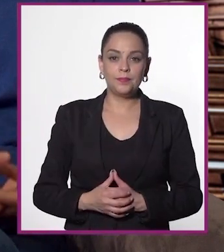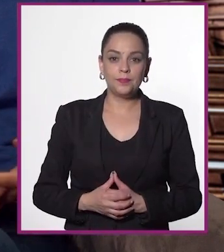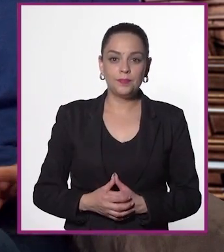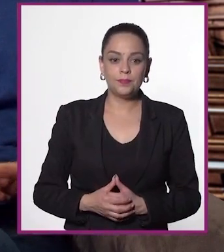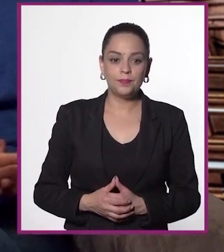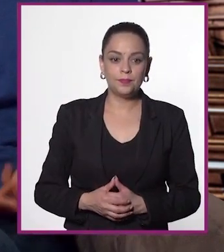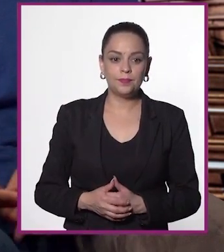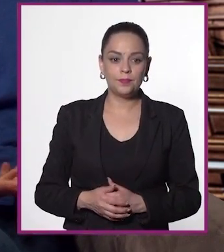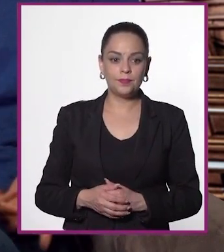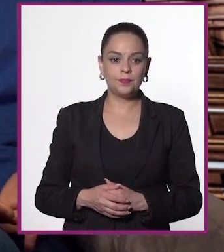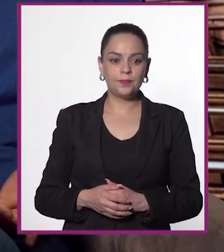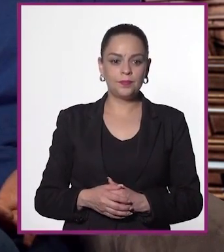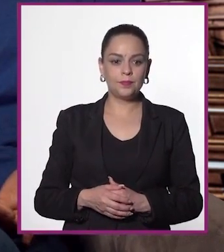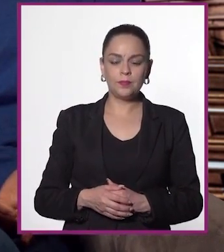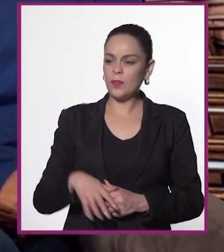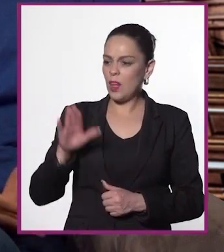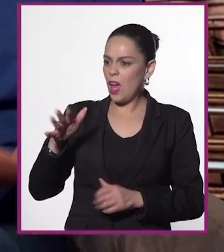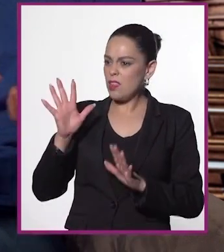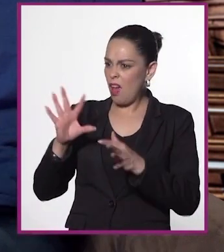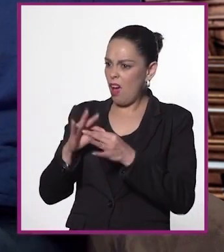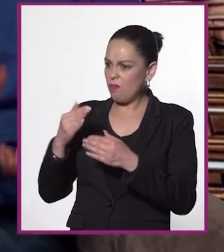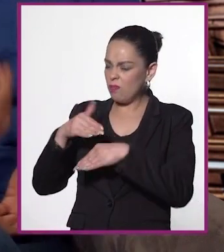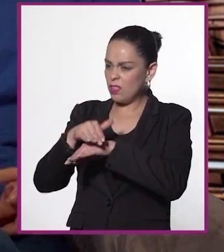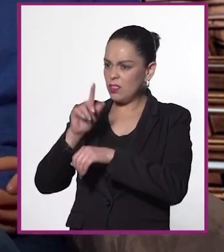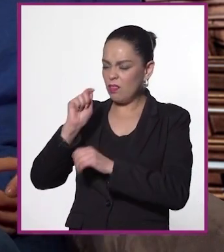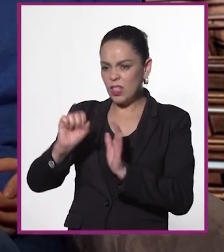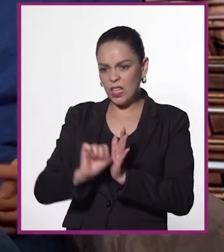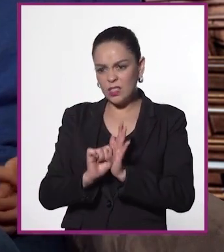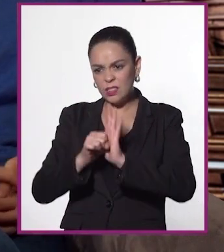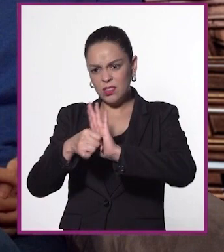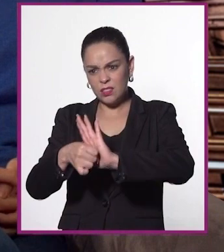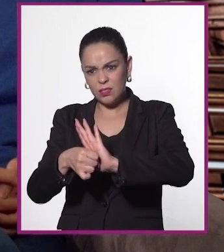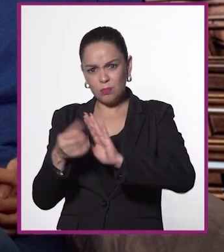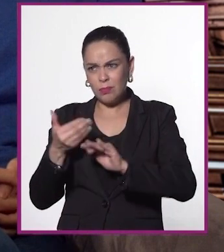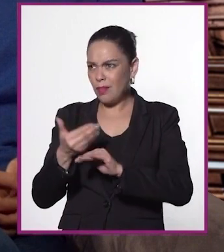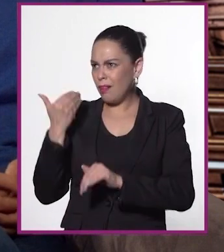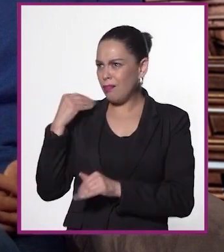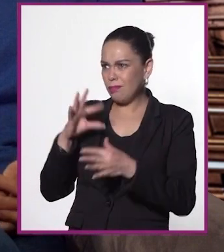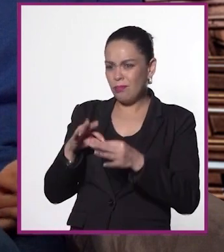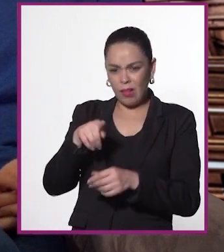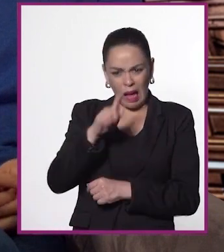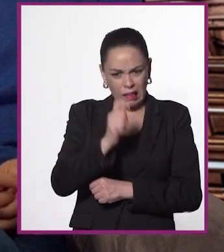¿No ya habíamos hablado de los símbolos y su significado antes?